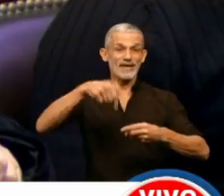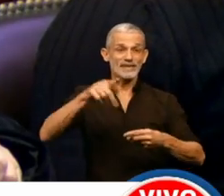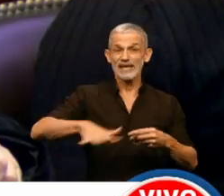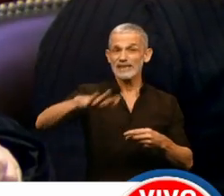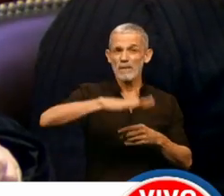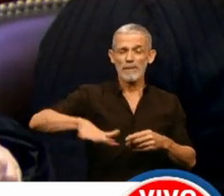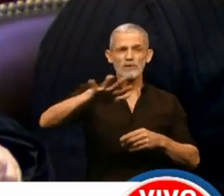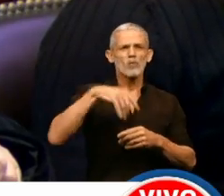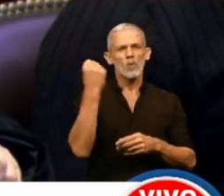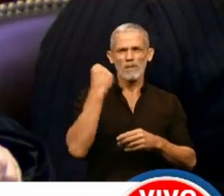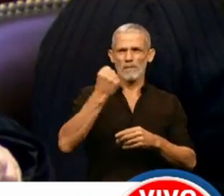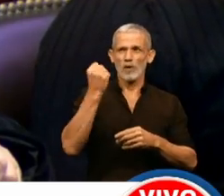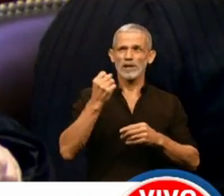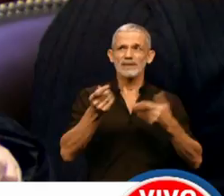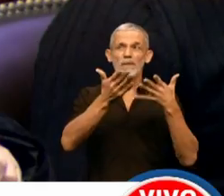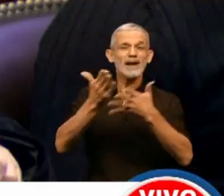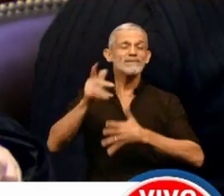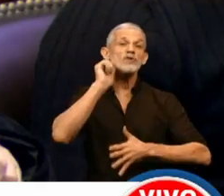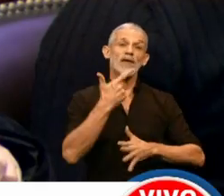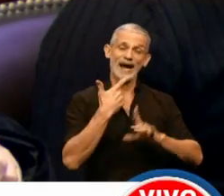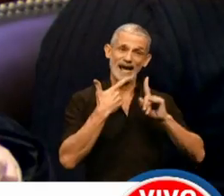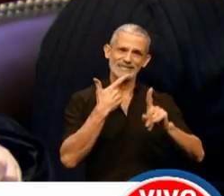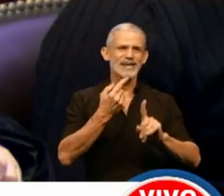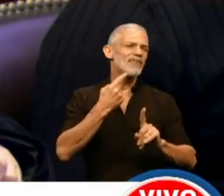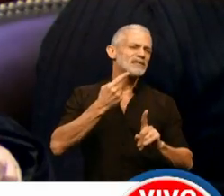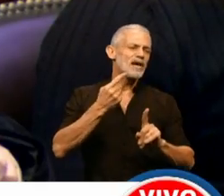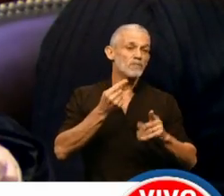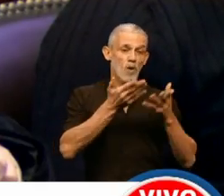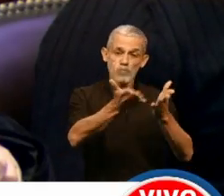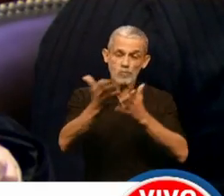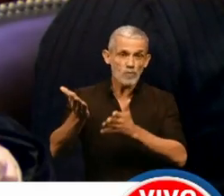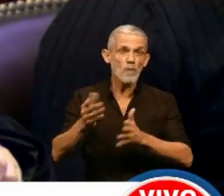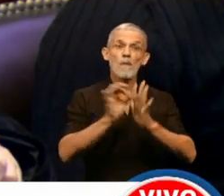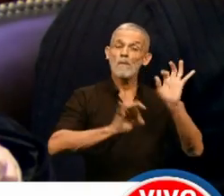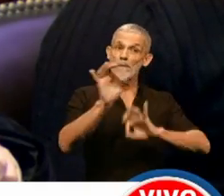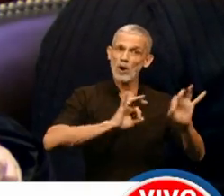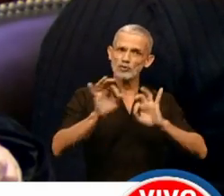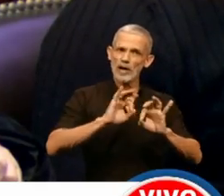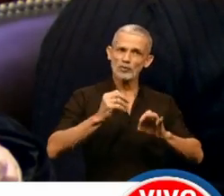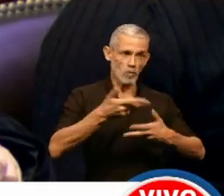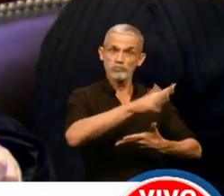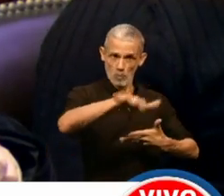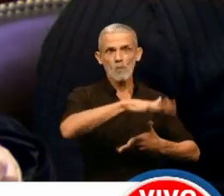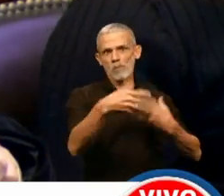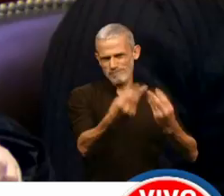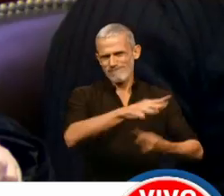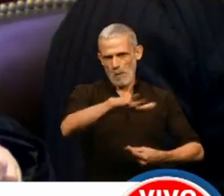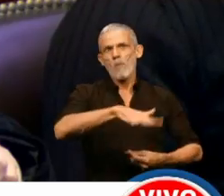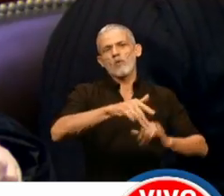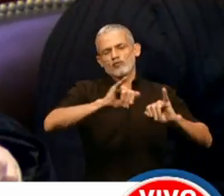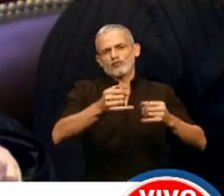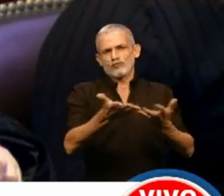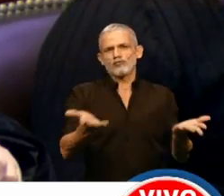tan importante un beneficio de gas decía aunque viene a beneficiar es un proyecto popular si es un proyecto